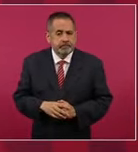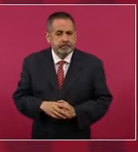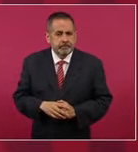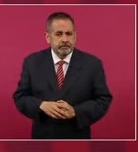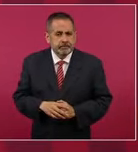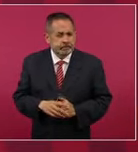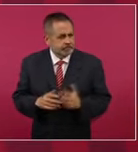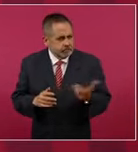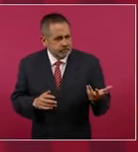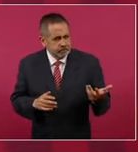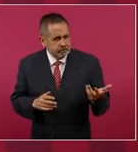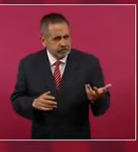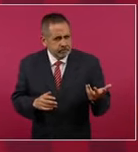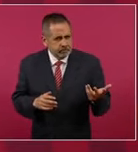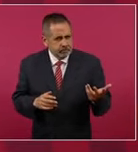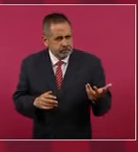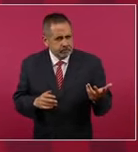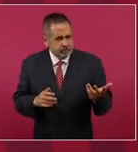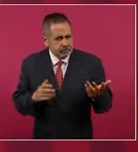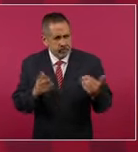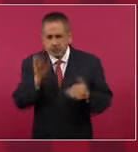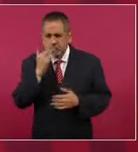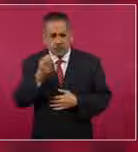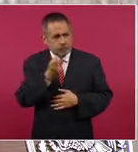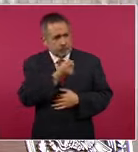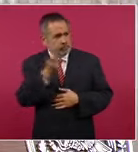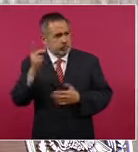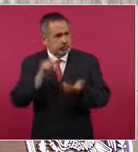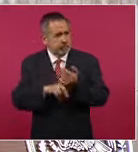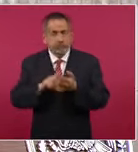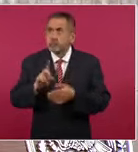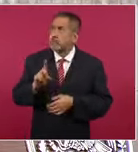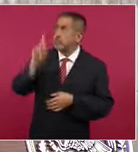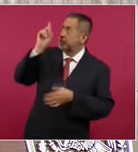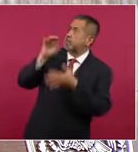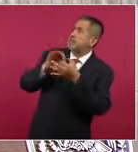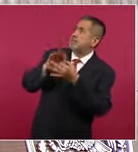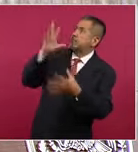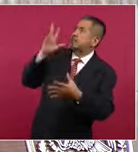¿No existe la pobreza espiritual? Claro que sí.